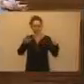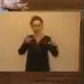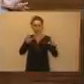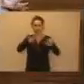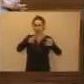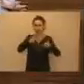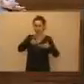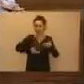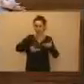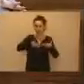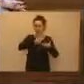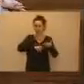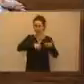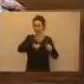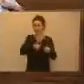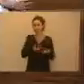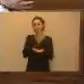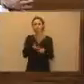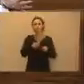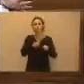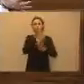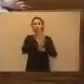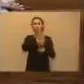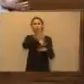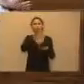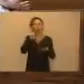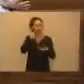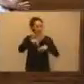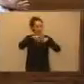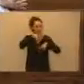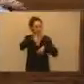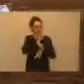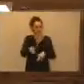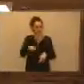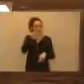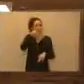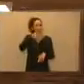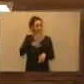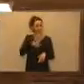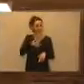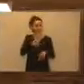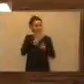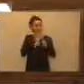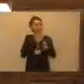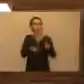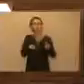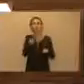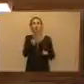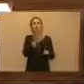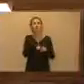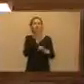le pedimos es que su consejería investigue si son ciertos o no son, o no lo son, no que actúe como abogado defensor